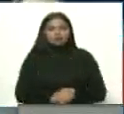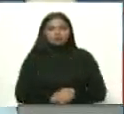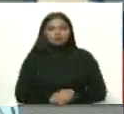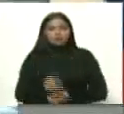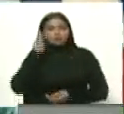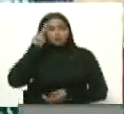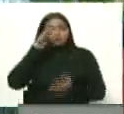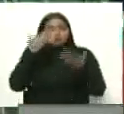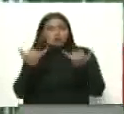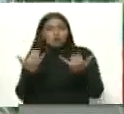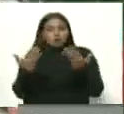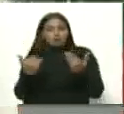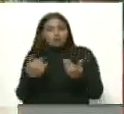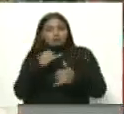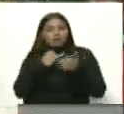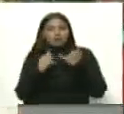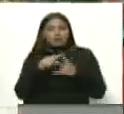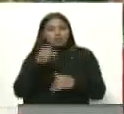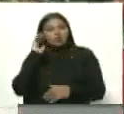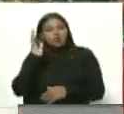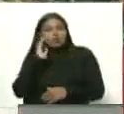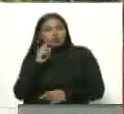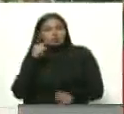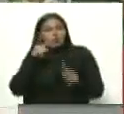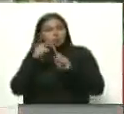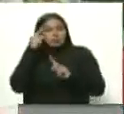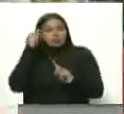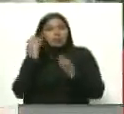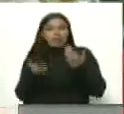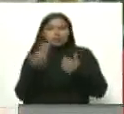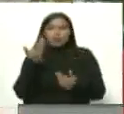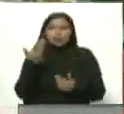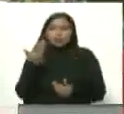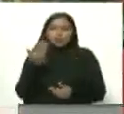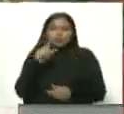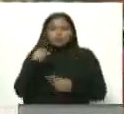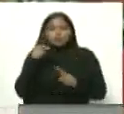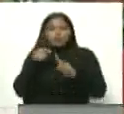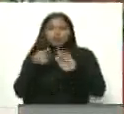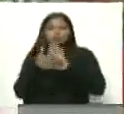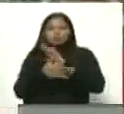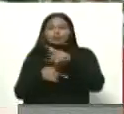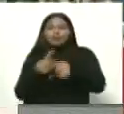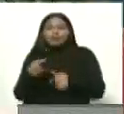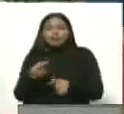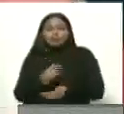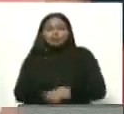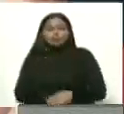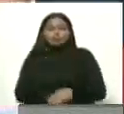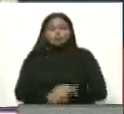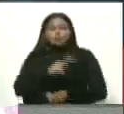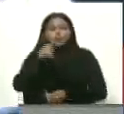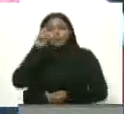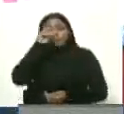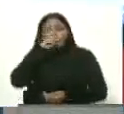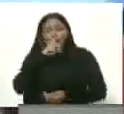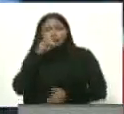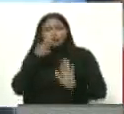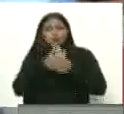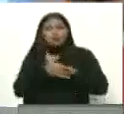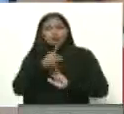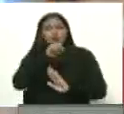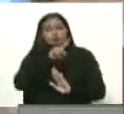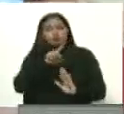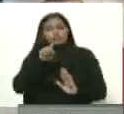vienen luego de finalizar este congreso una fecha también importante y emblemática, que son los 20 años de los sucesos ocurridos el